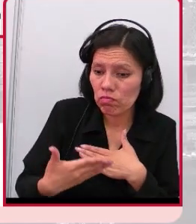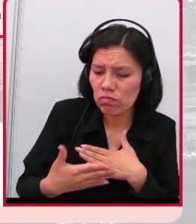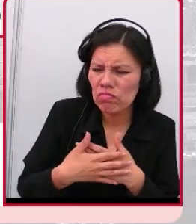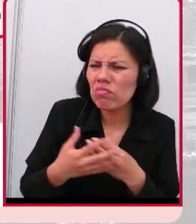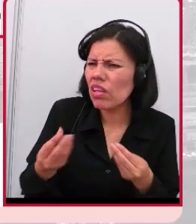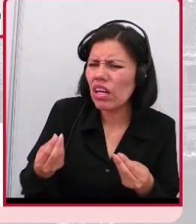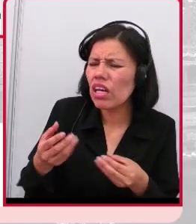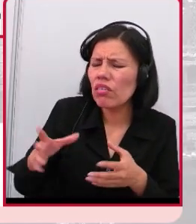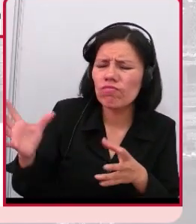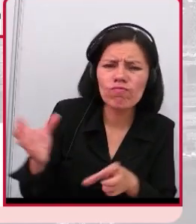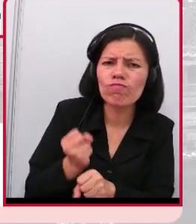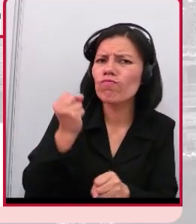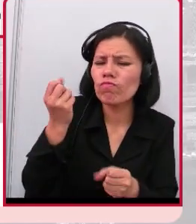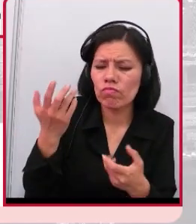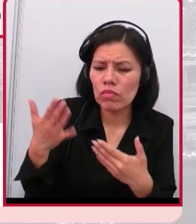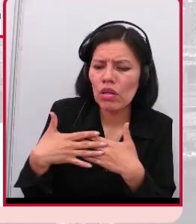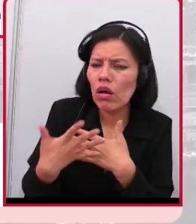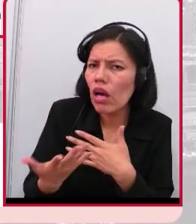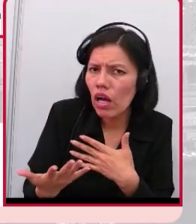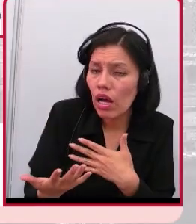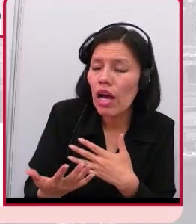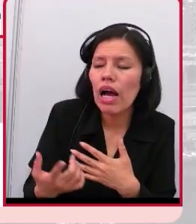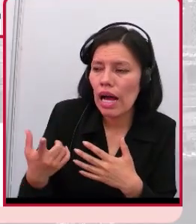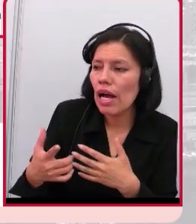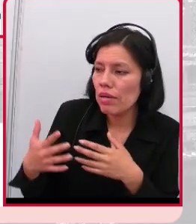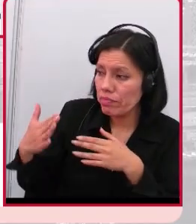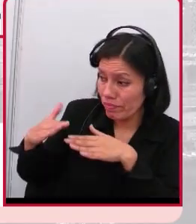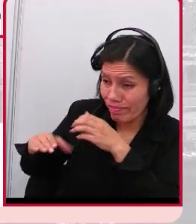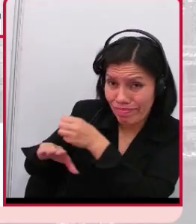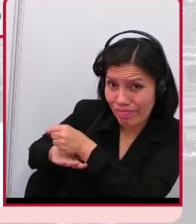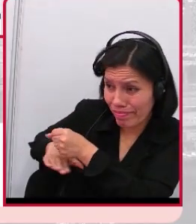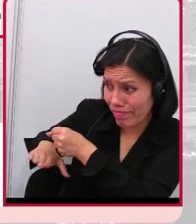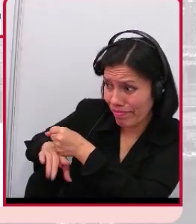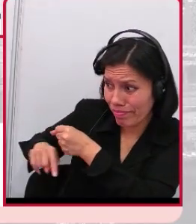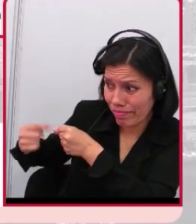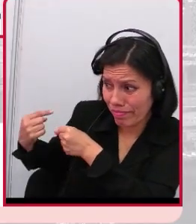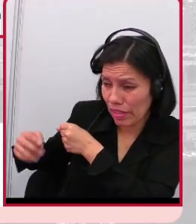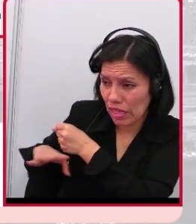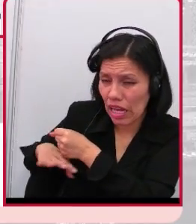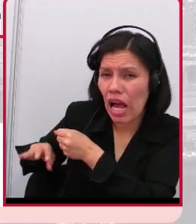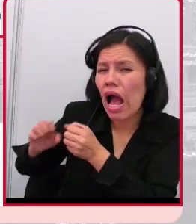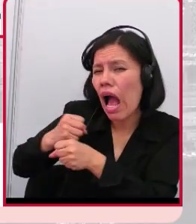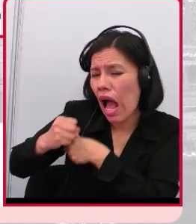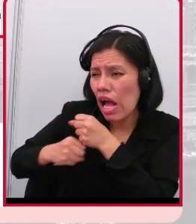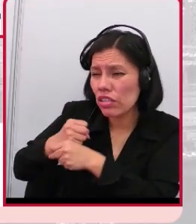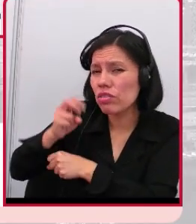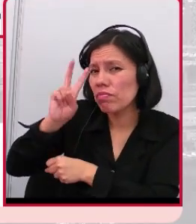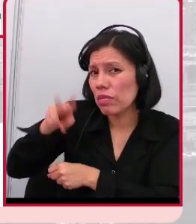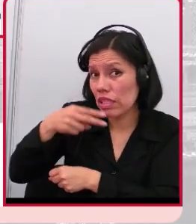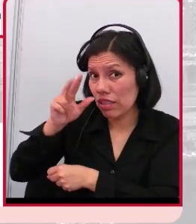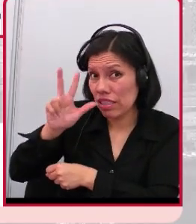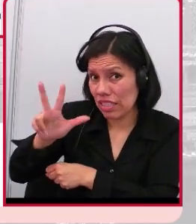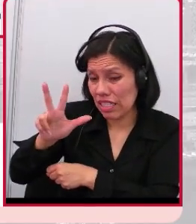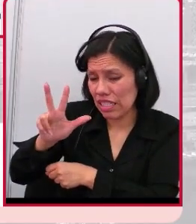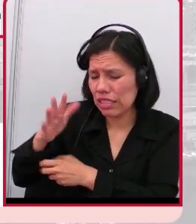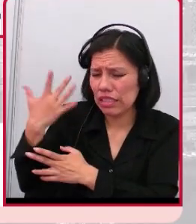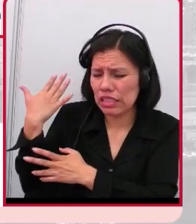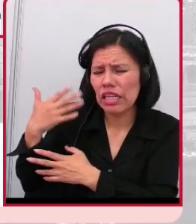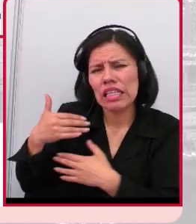de la problemática? Es que en la línea base de esta investigación para el año 2023 obtuvimos una merma